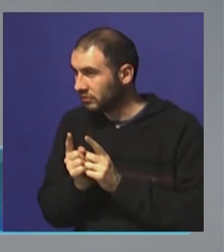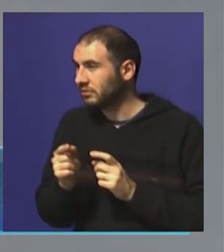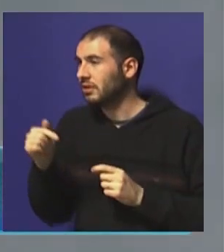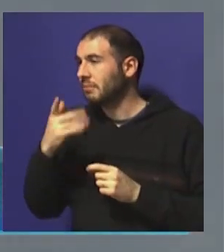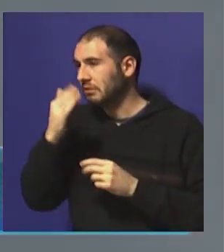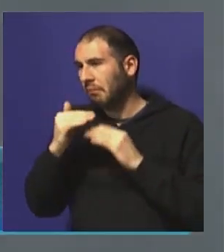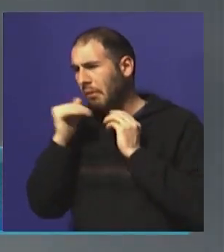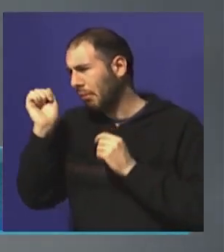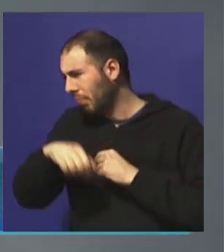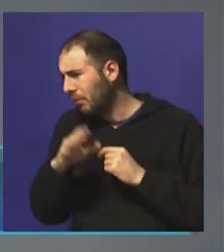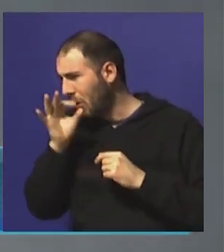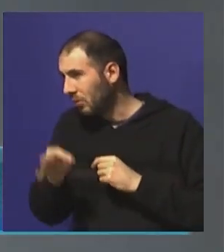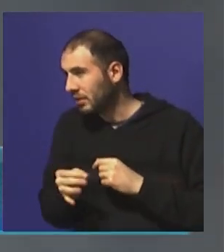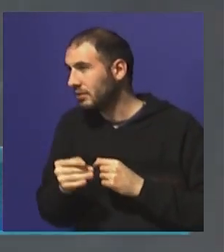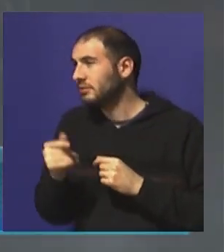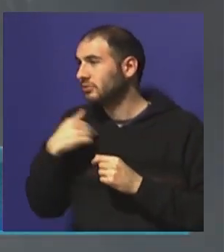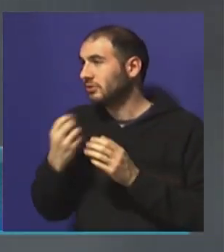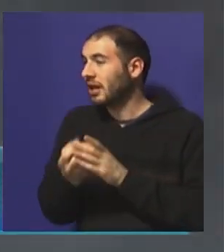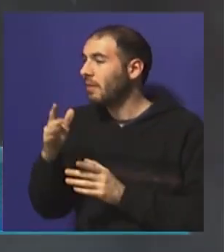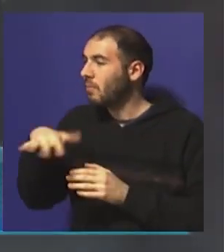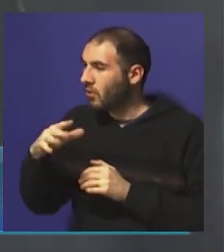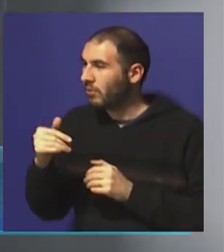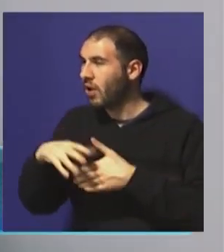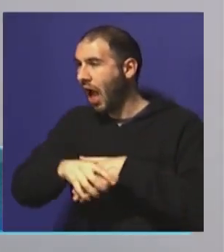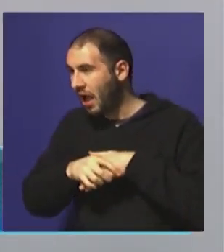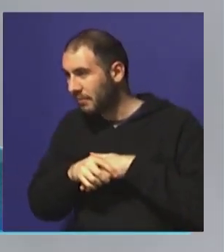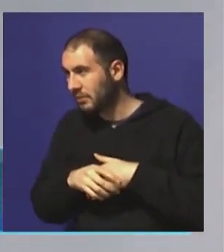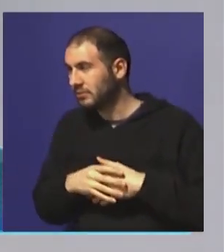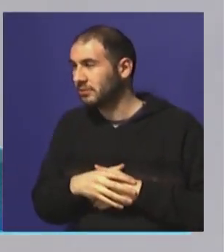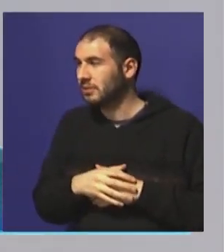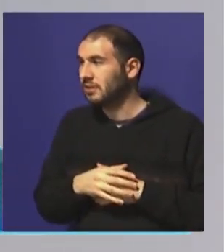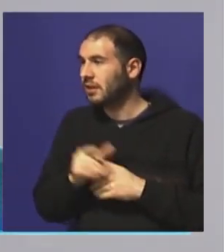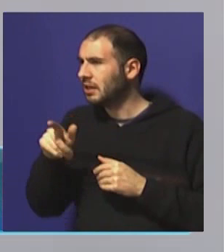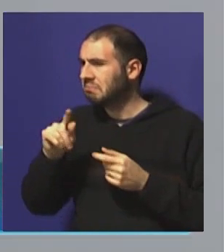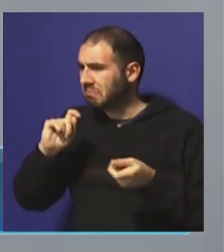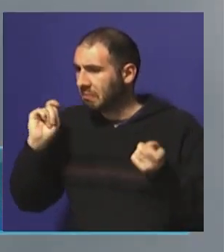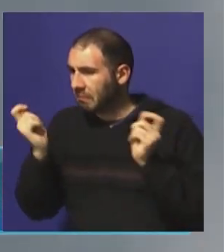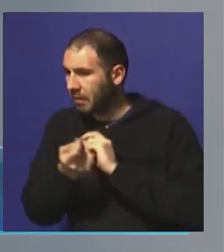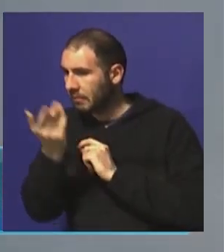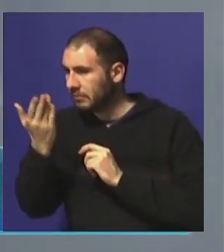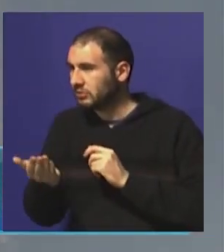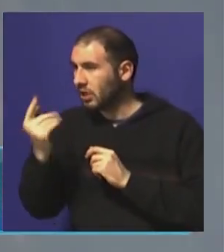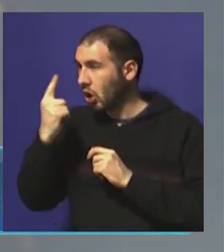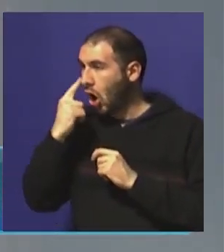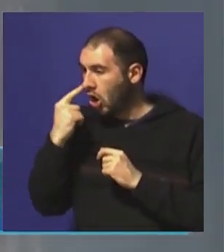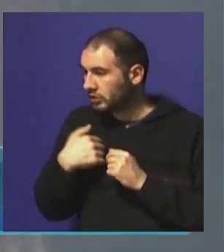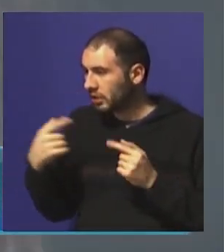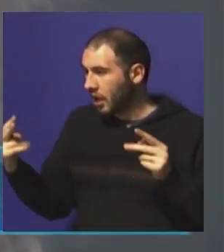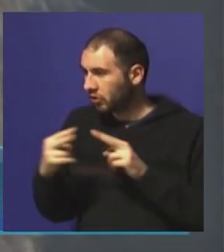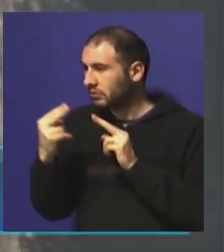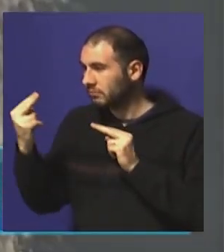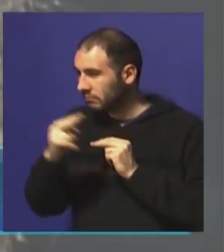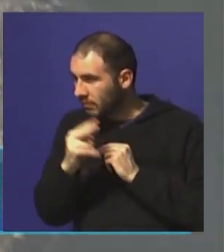ver nadie nunca, que los hice en mi pueblo, con mis amigos, y de repente un productor muy conocido los encontró, los